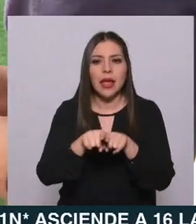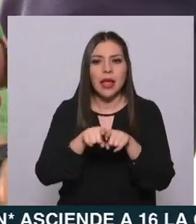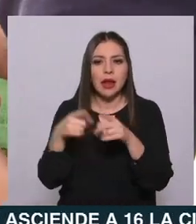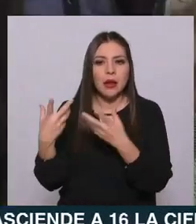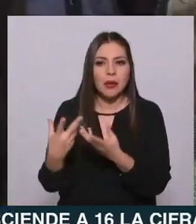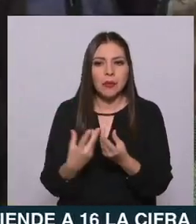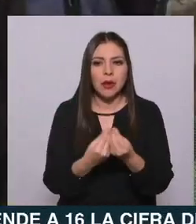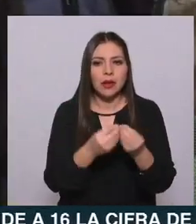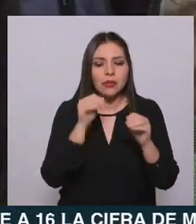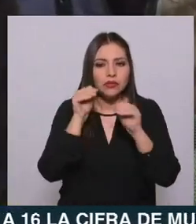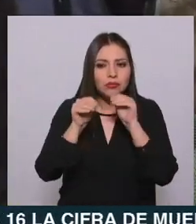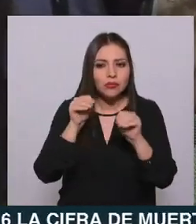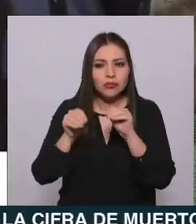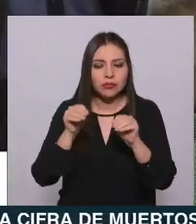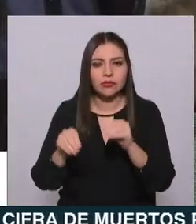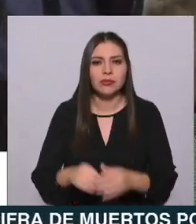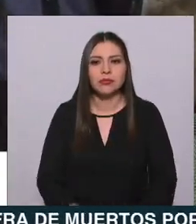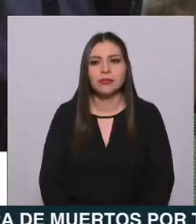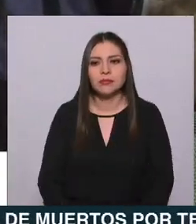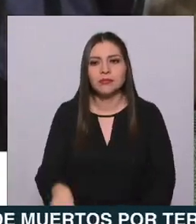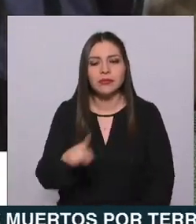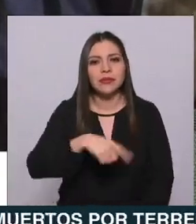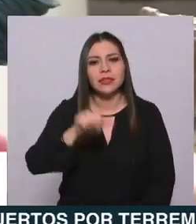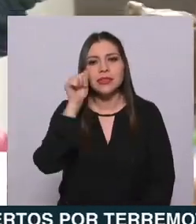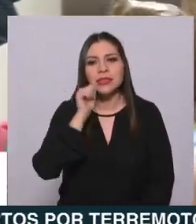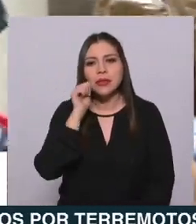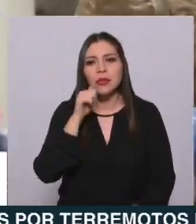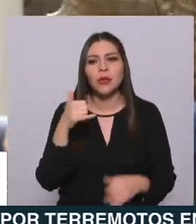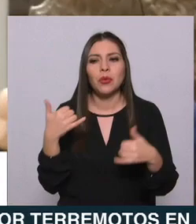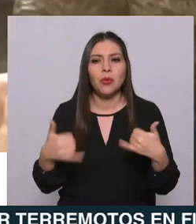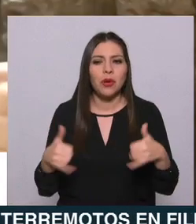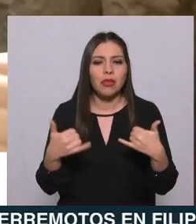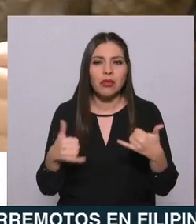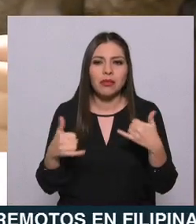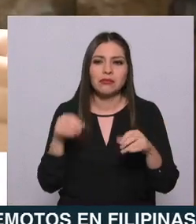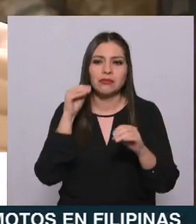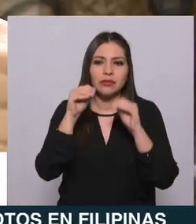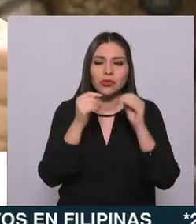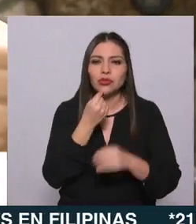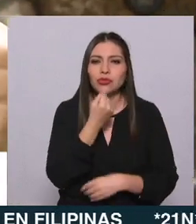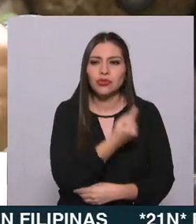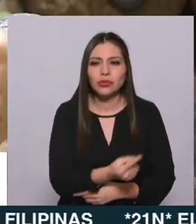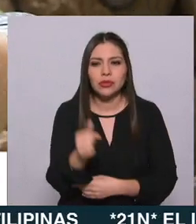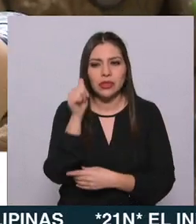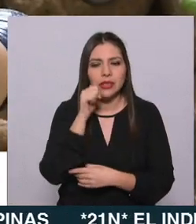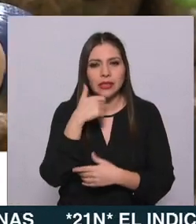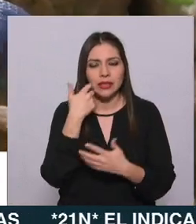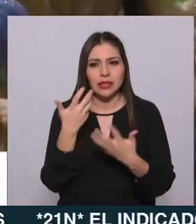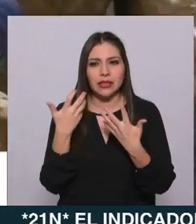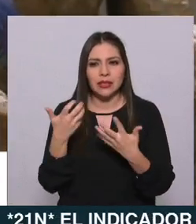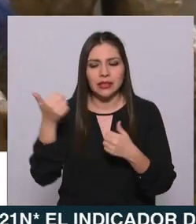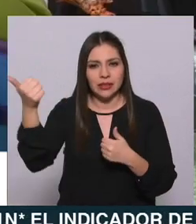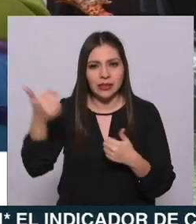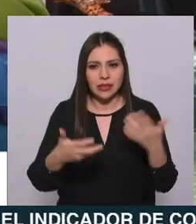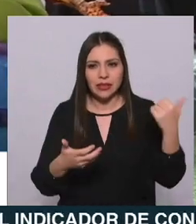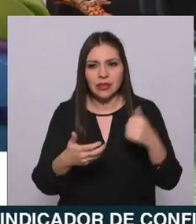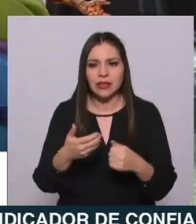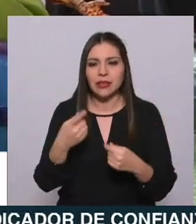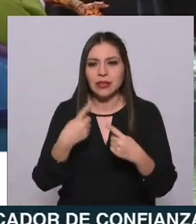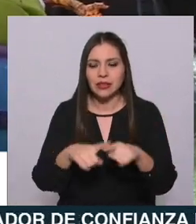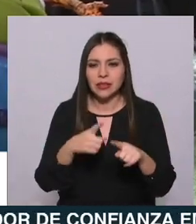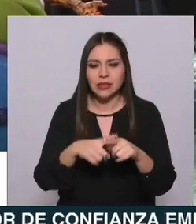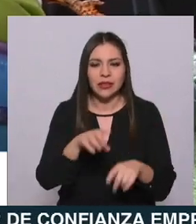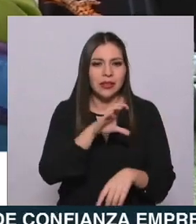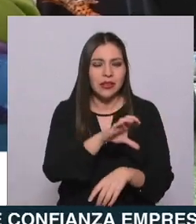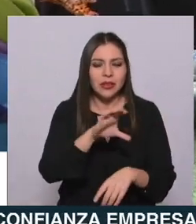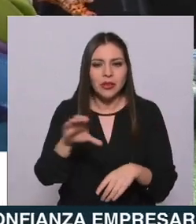acompañan. Bueno, tratamos de tener siempre los juguetes de niño. Pues son Elementor,